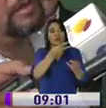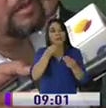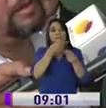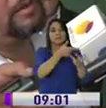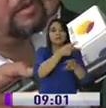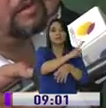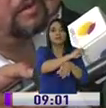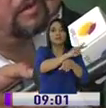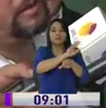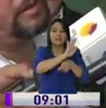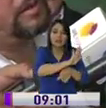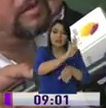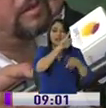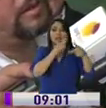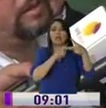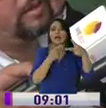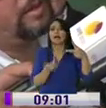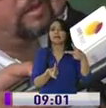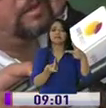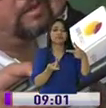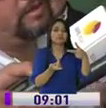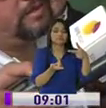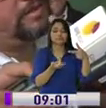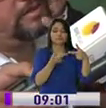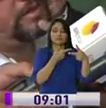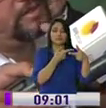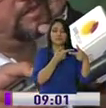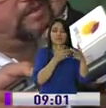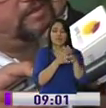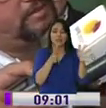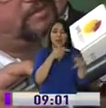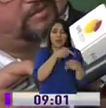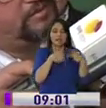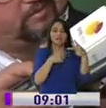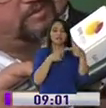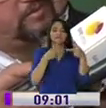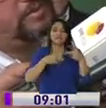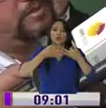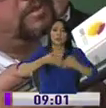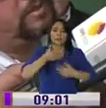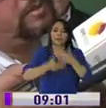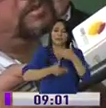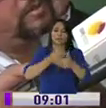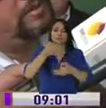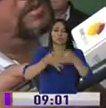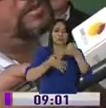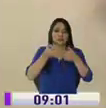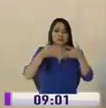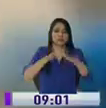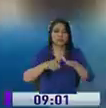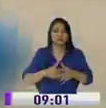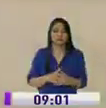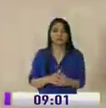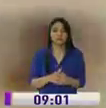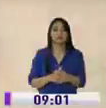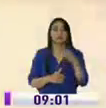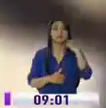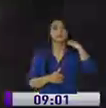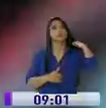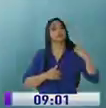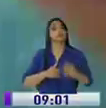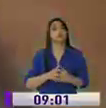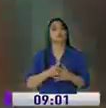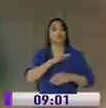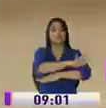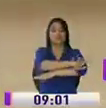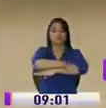declaraciones ante la Fiscalía General del Estado y cumplir todos los procesos judiciales. Respecto al estado de excepción en